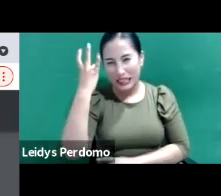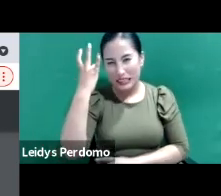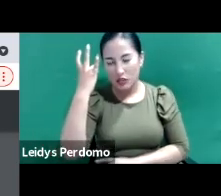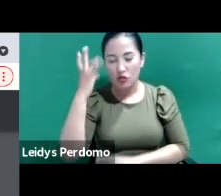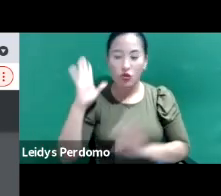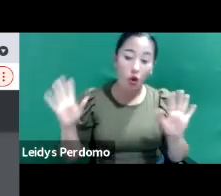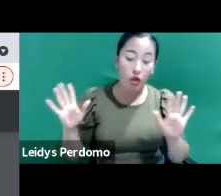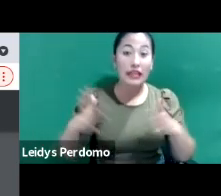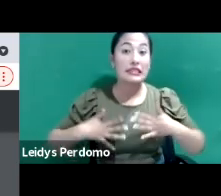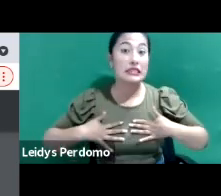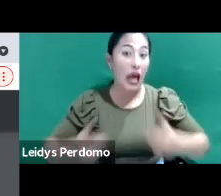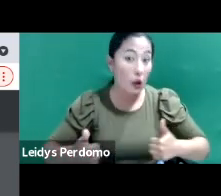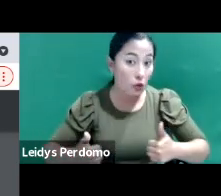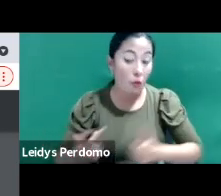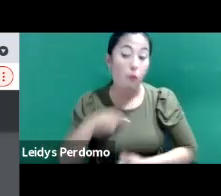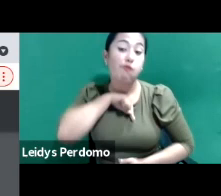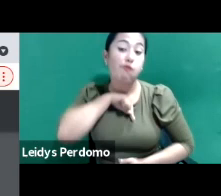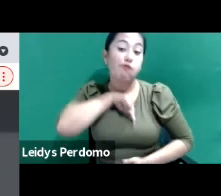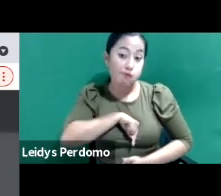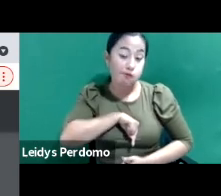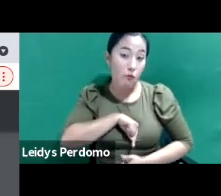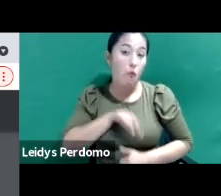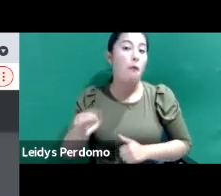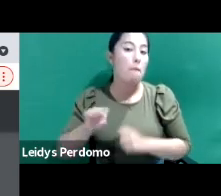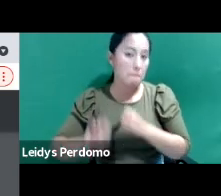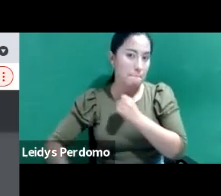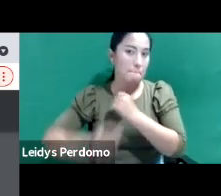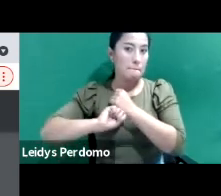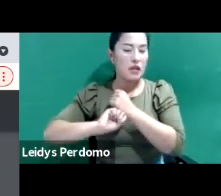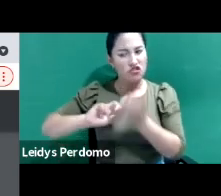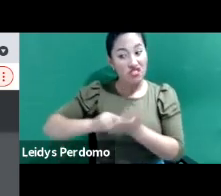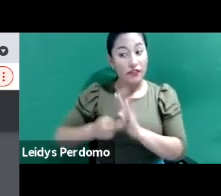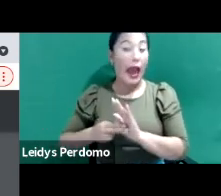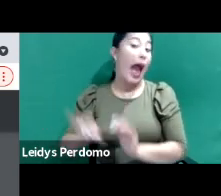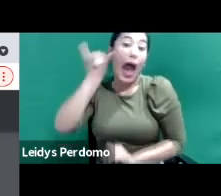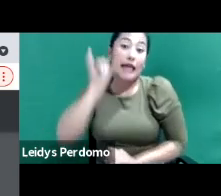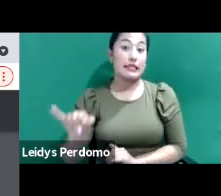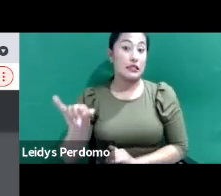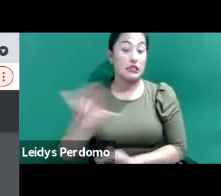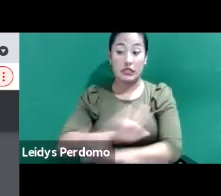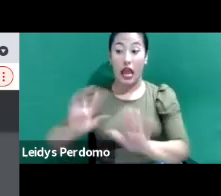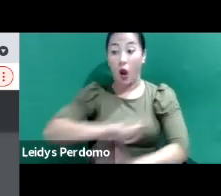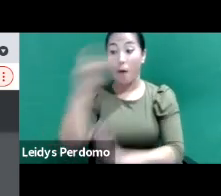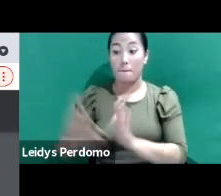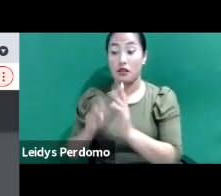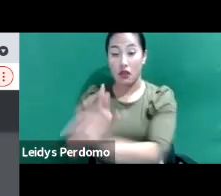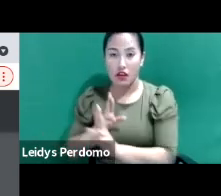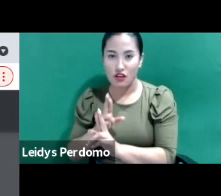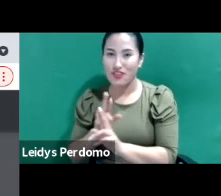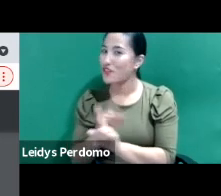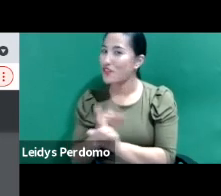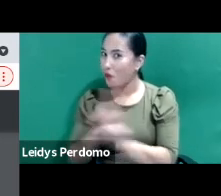general. Porque digamos que es una base, pero no define a la persona. Hay algo muy importante y es